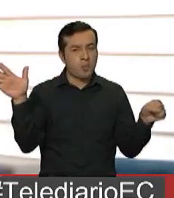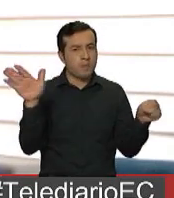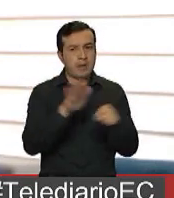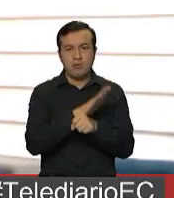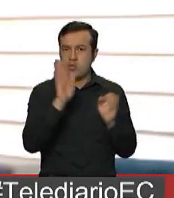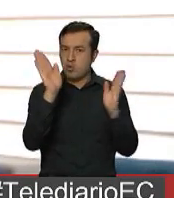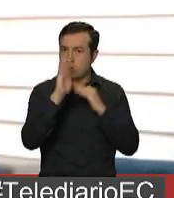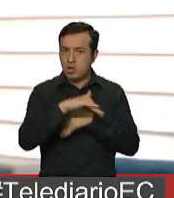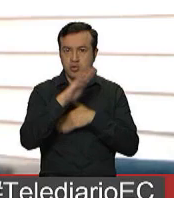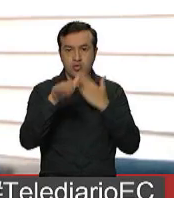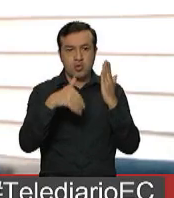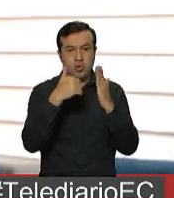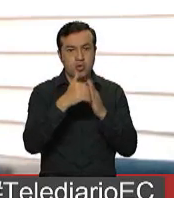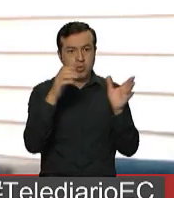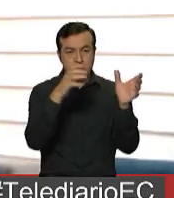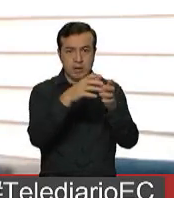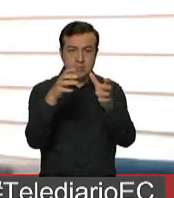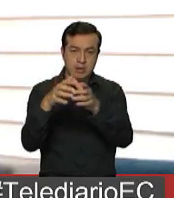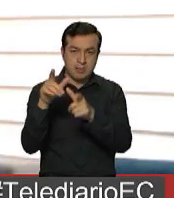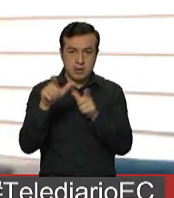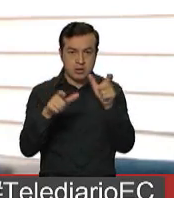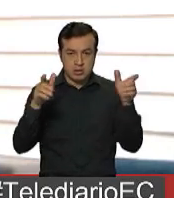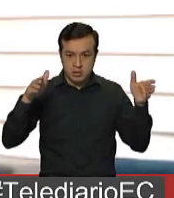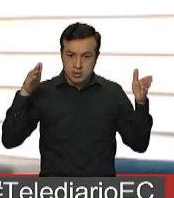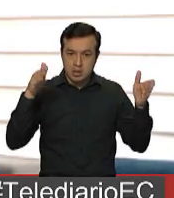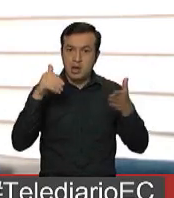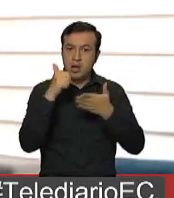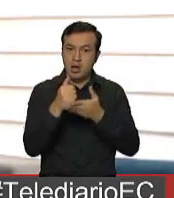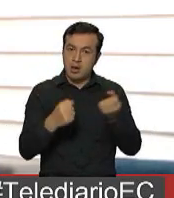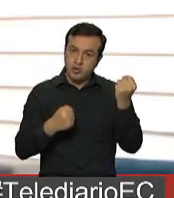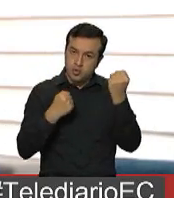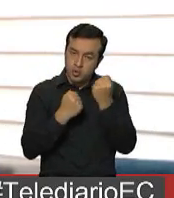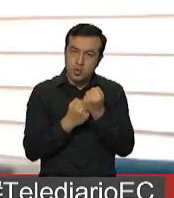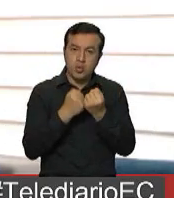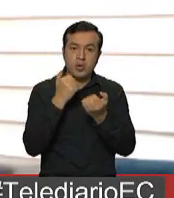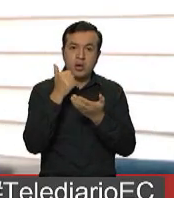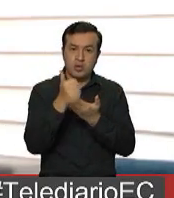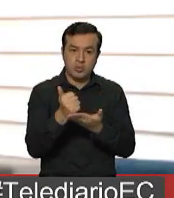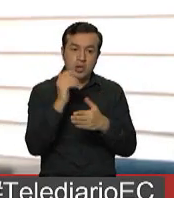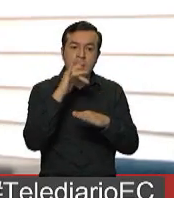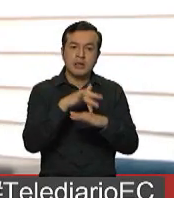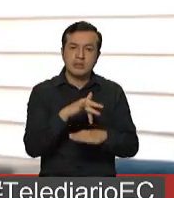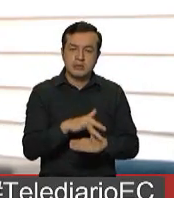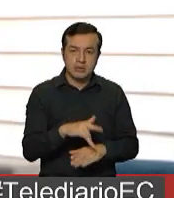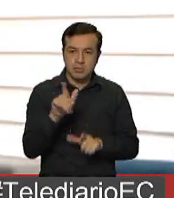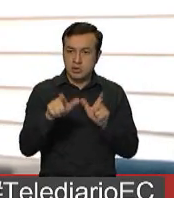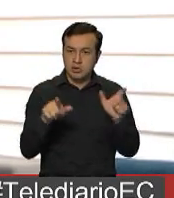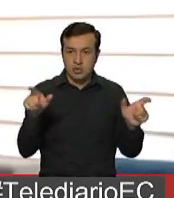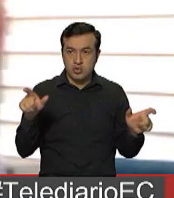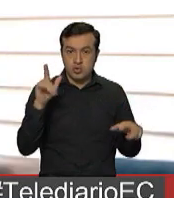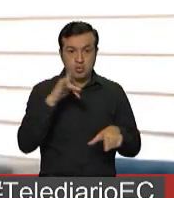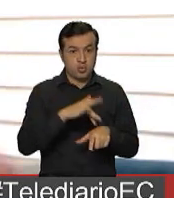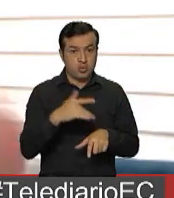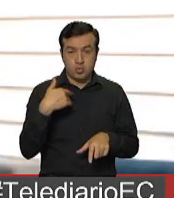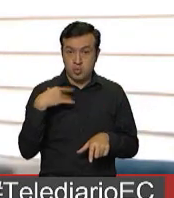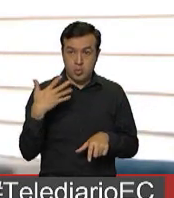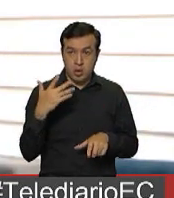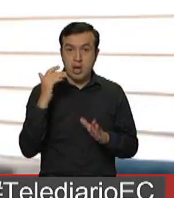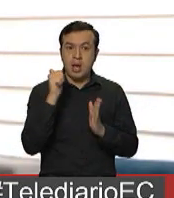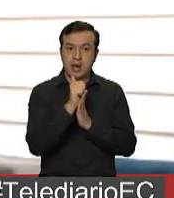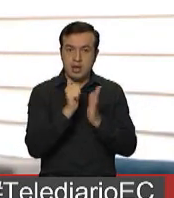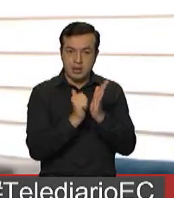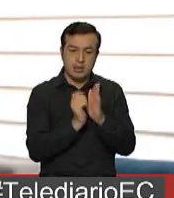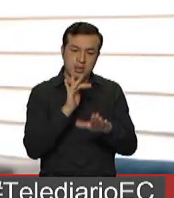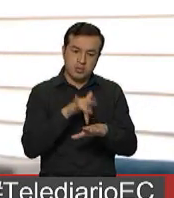agencias tenemos varias personas que están dedicadas justamente para poder atender a la ciudadanía que no ha separado un turno y se agenda el turno